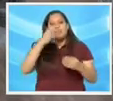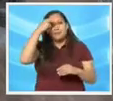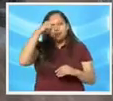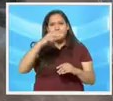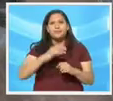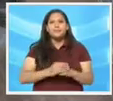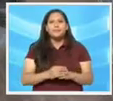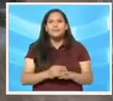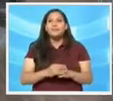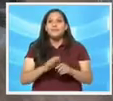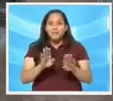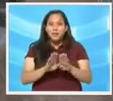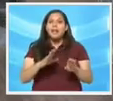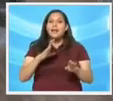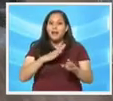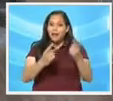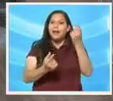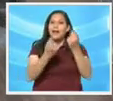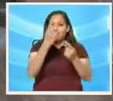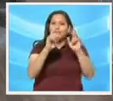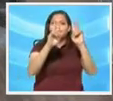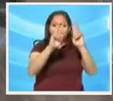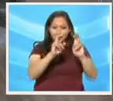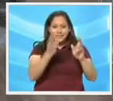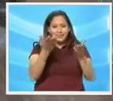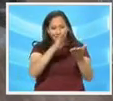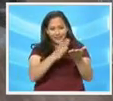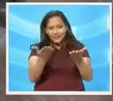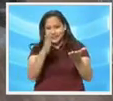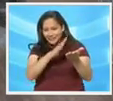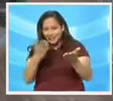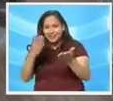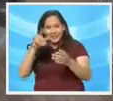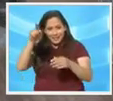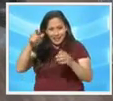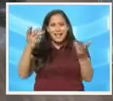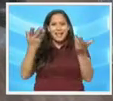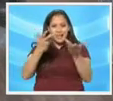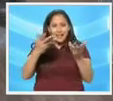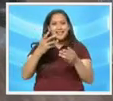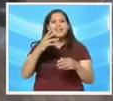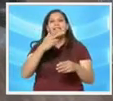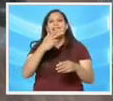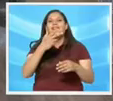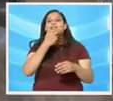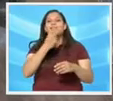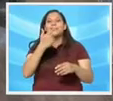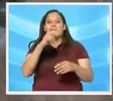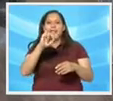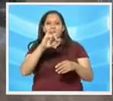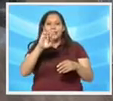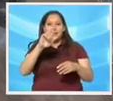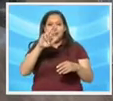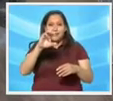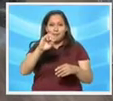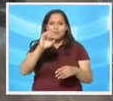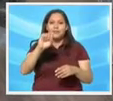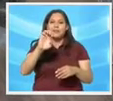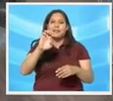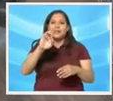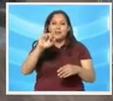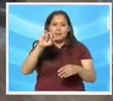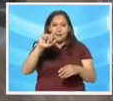varios... Son varios artículos, una okay. selección de artículos que hizo el genial Guillermo Sheridan. Y fíjate